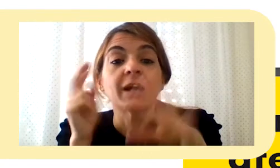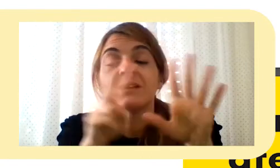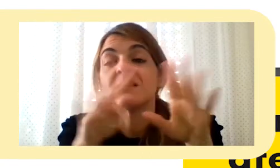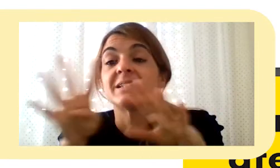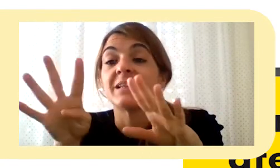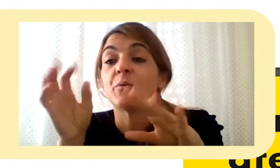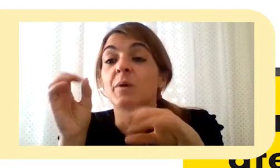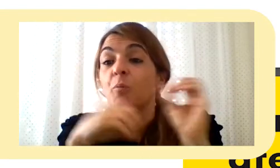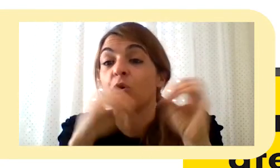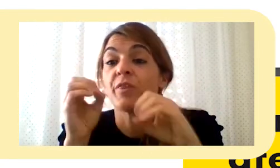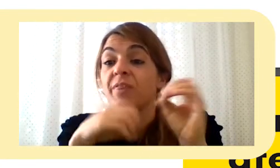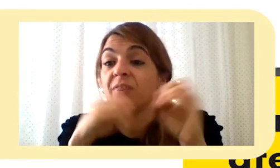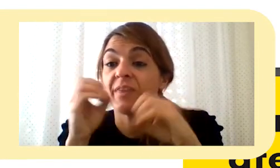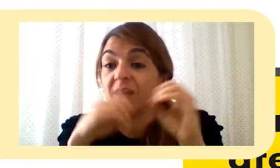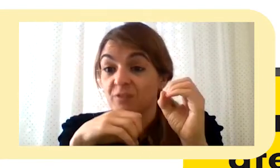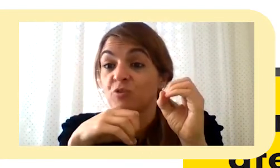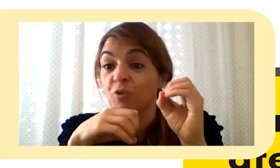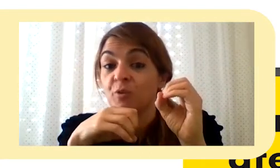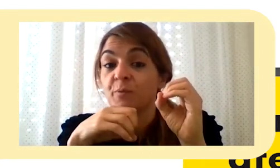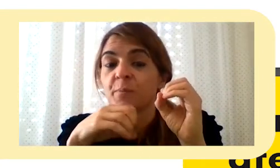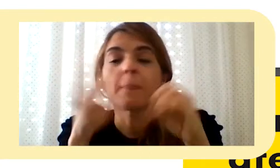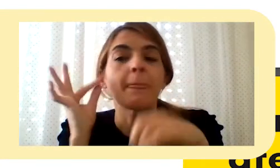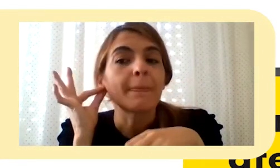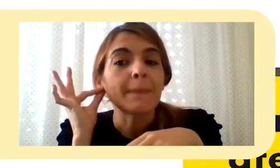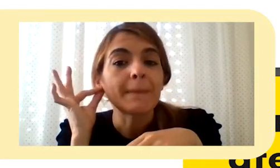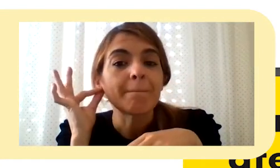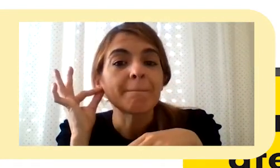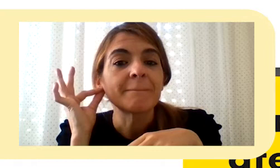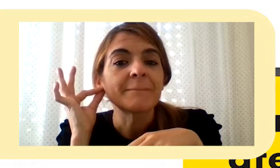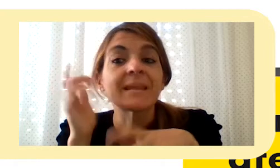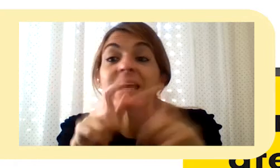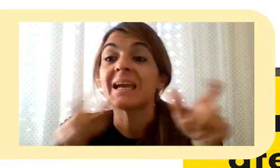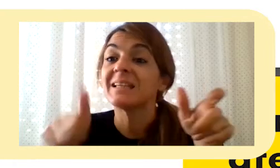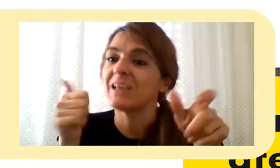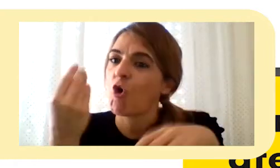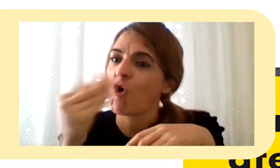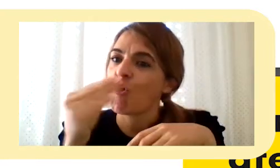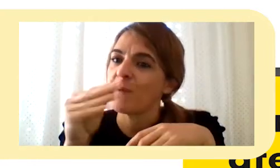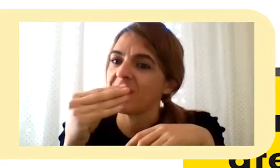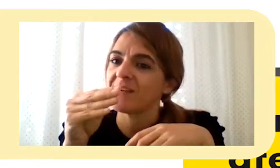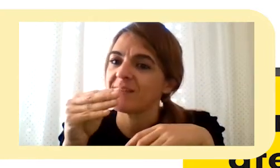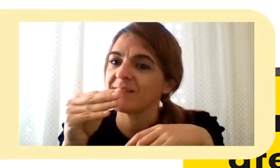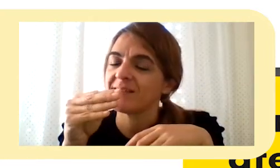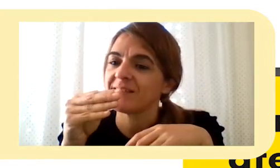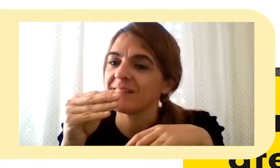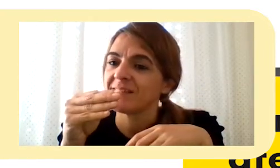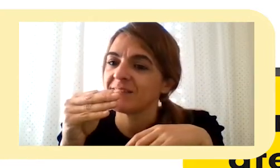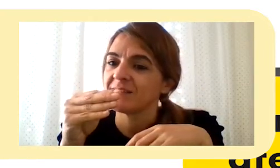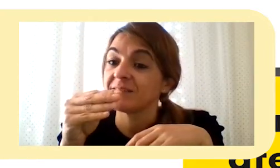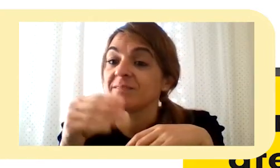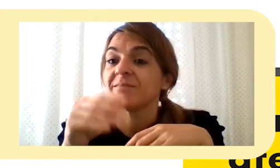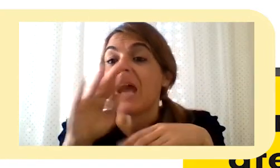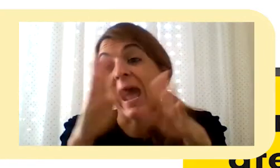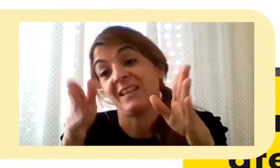COVID persistente o crónica es en mujeres y gente joven. Es verdad que la gente joven está siendo menos